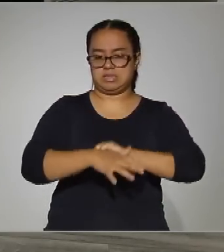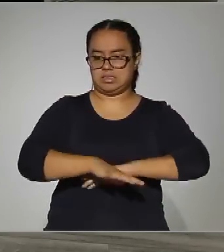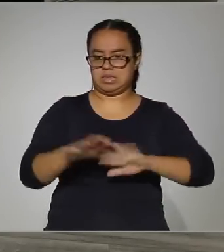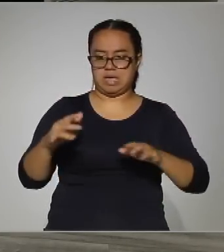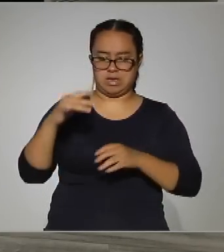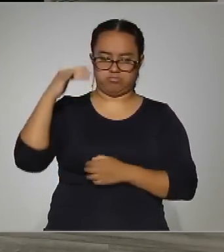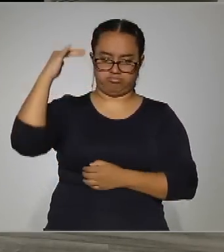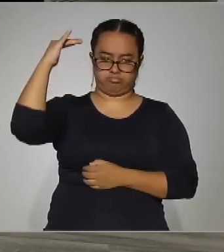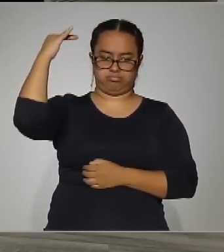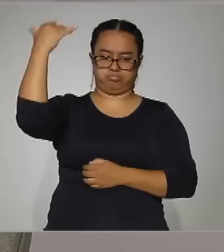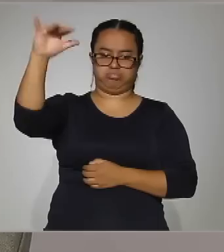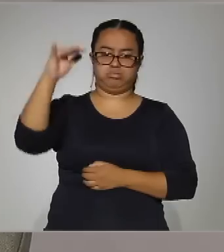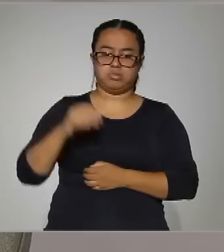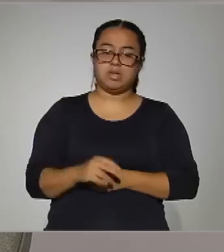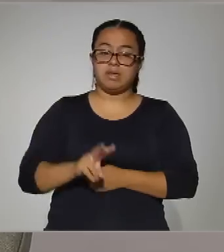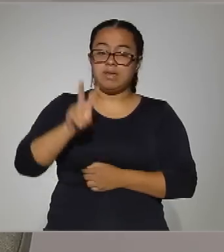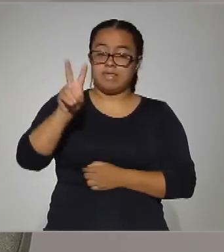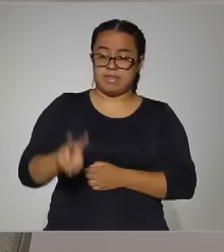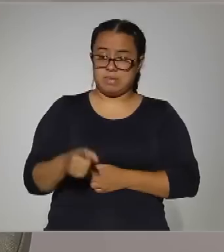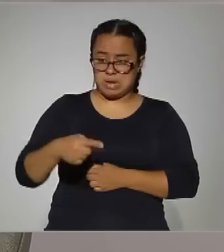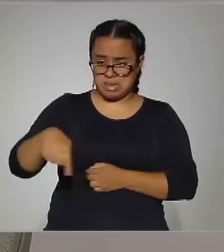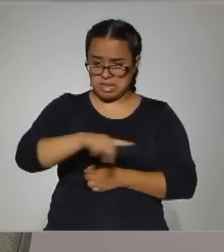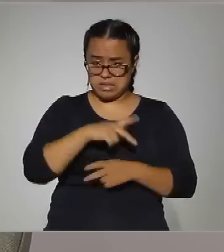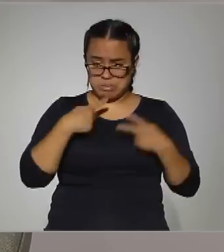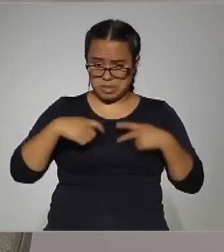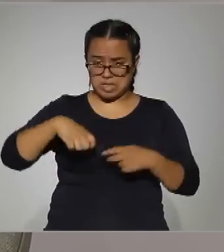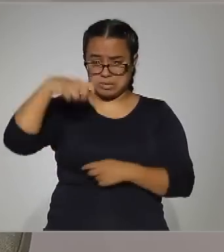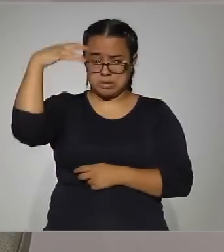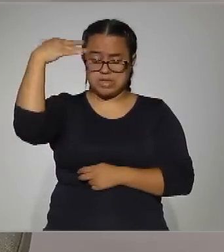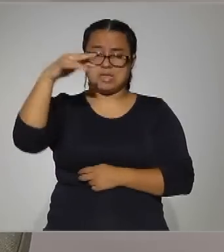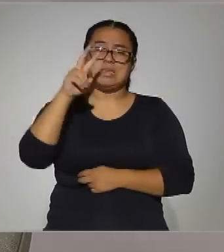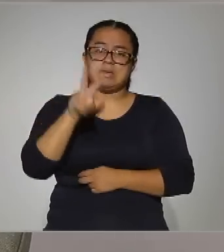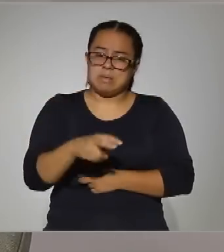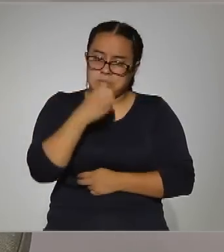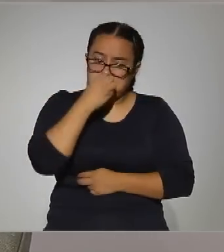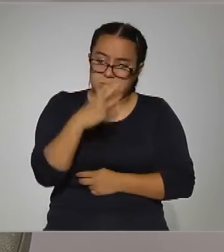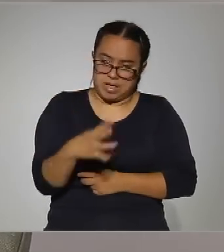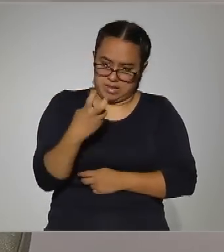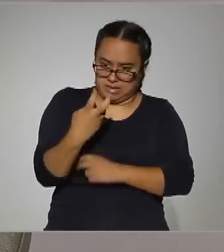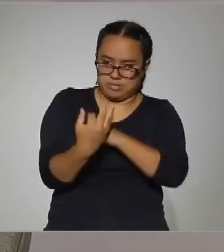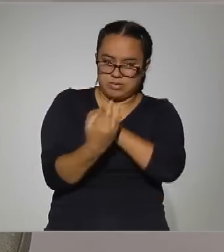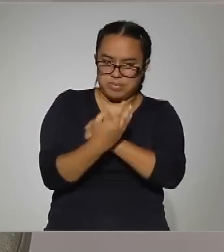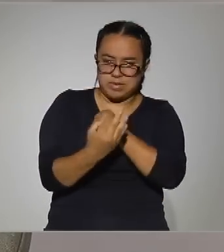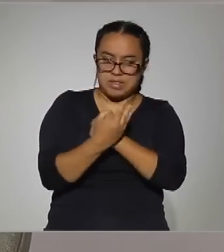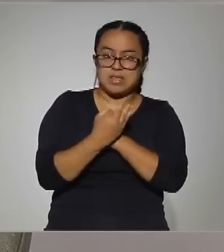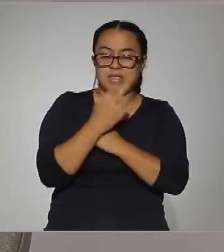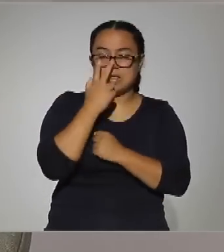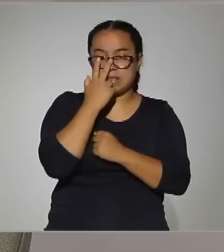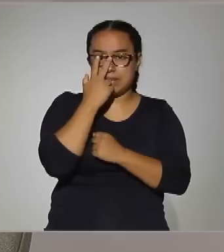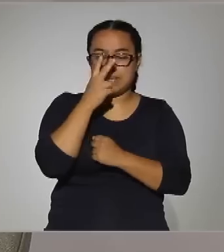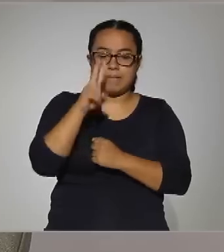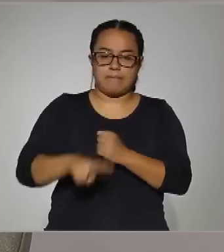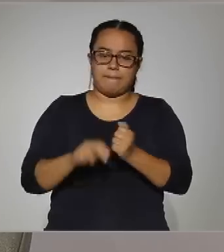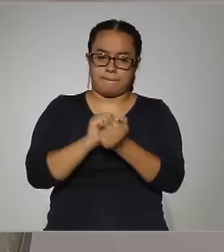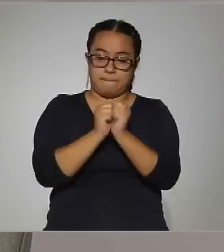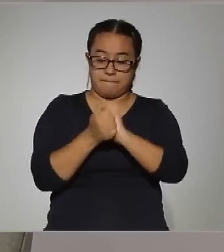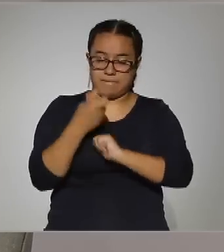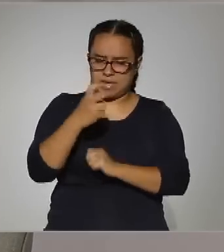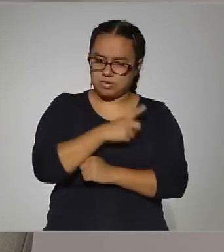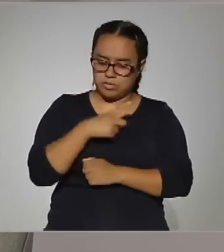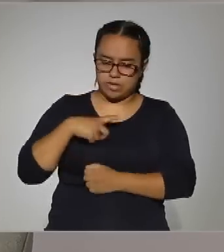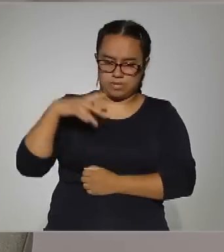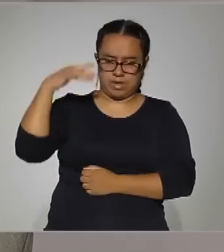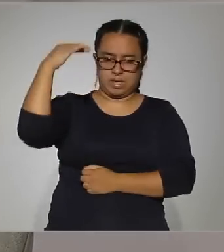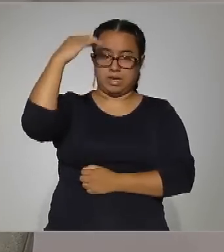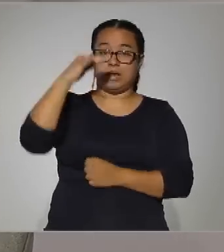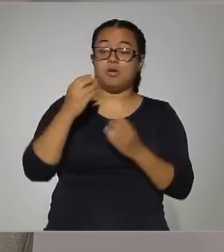digo, de veras, es una delicia ser adulto. No sé por qué no le vemos el beneficio de veras convertirte en adulto. Muchísimas